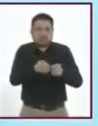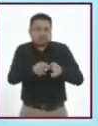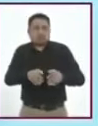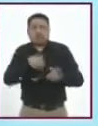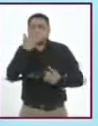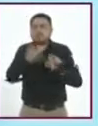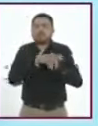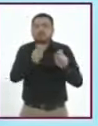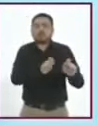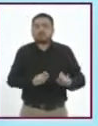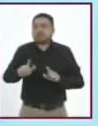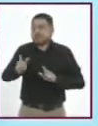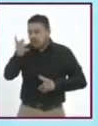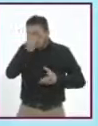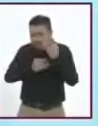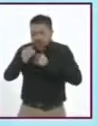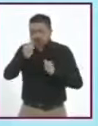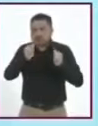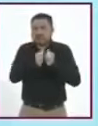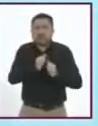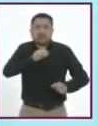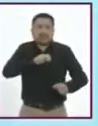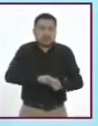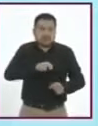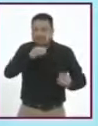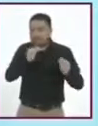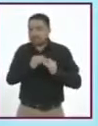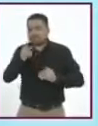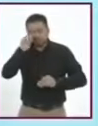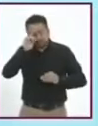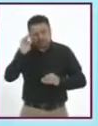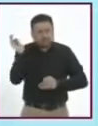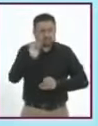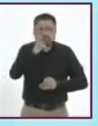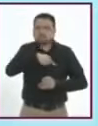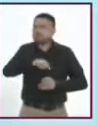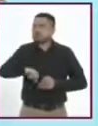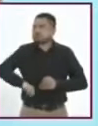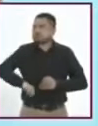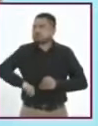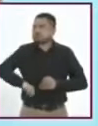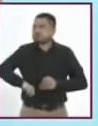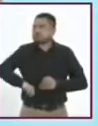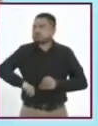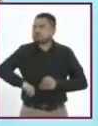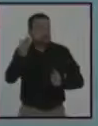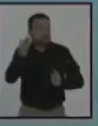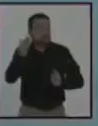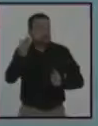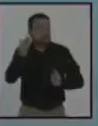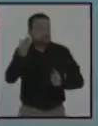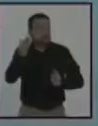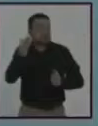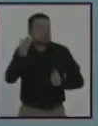siguientes sesiones de Aprende en Casa. Seguro serán de su interés. ¡Hasta la próxima!